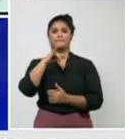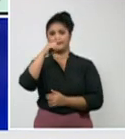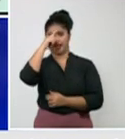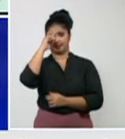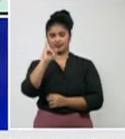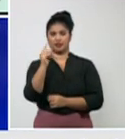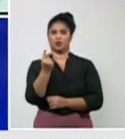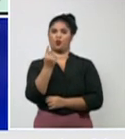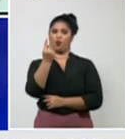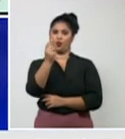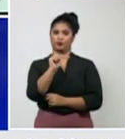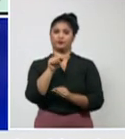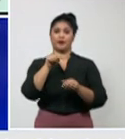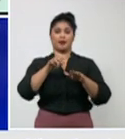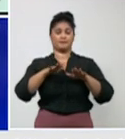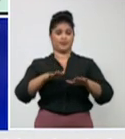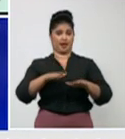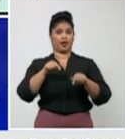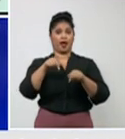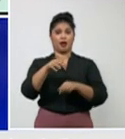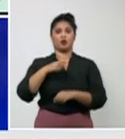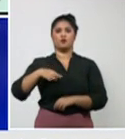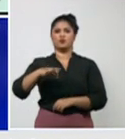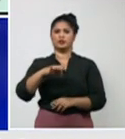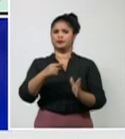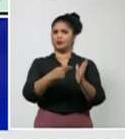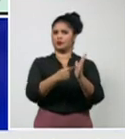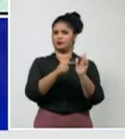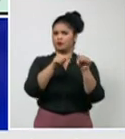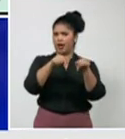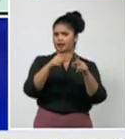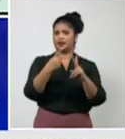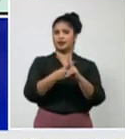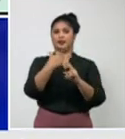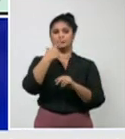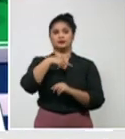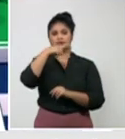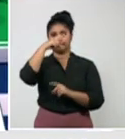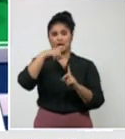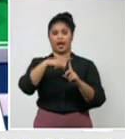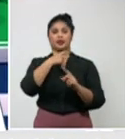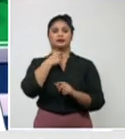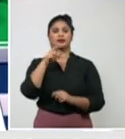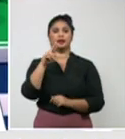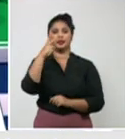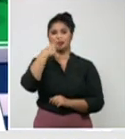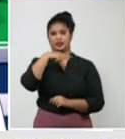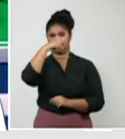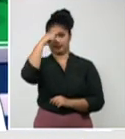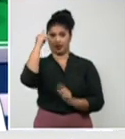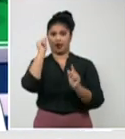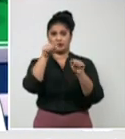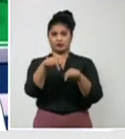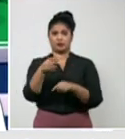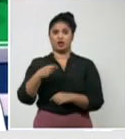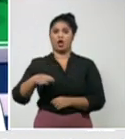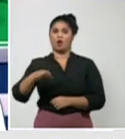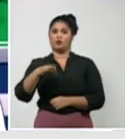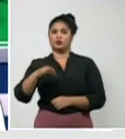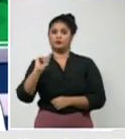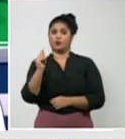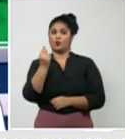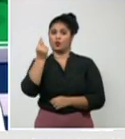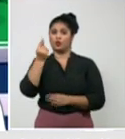Yateras, me lo decía el doctor Somarriba, Robertico es geógrafo esta mañana, era el único municipio que